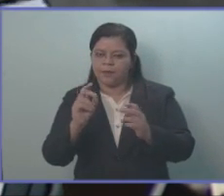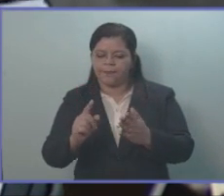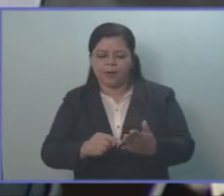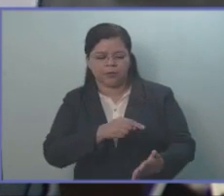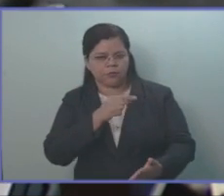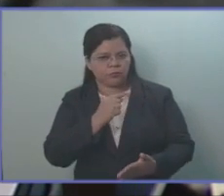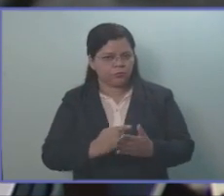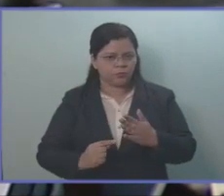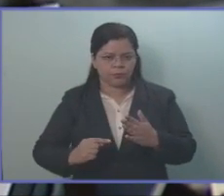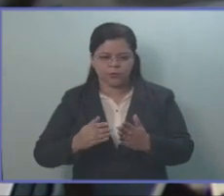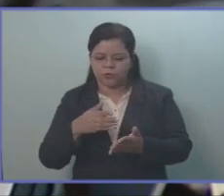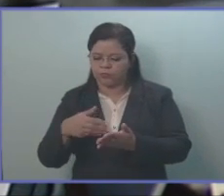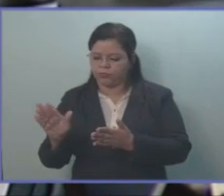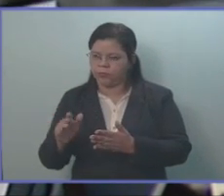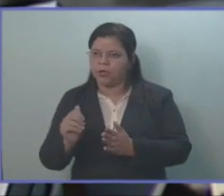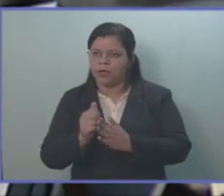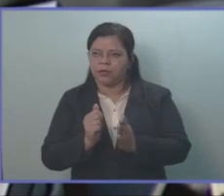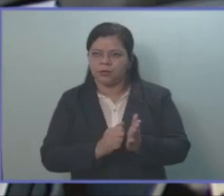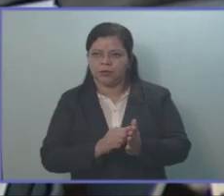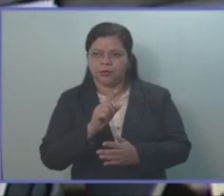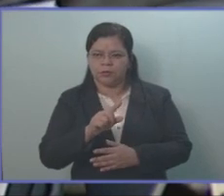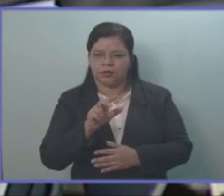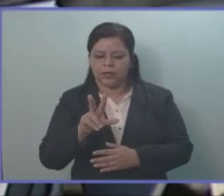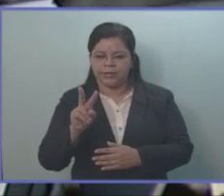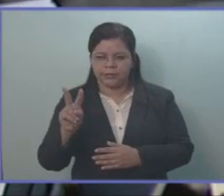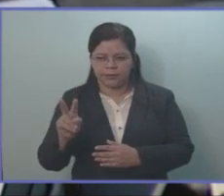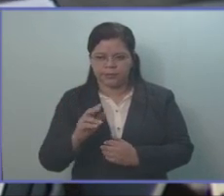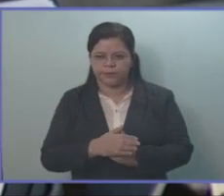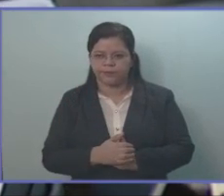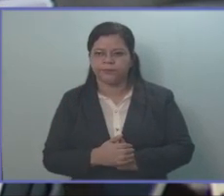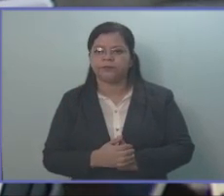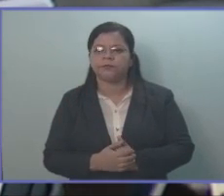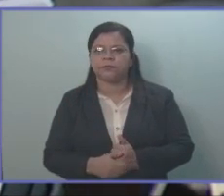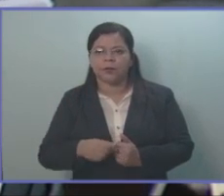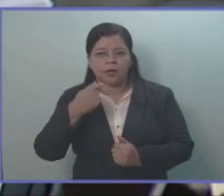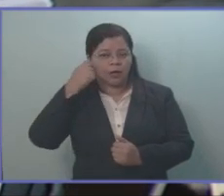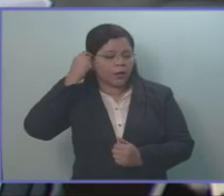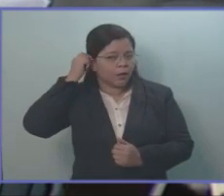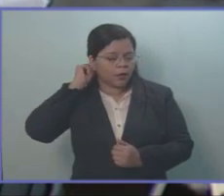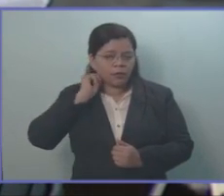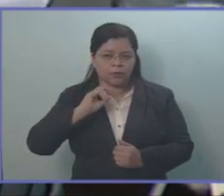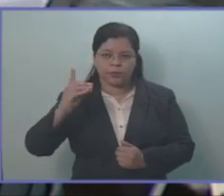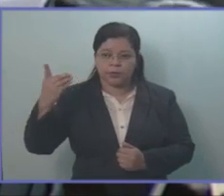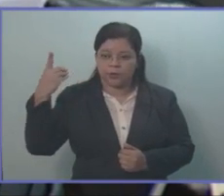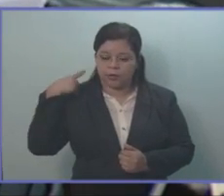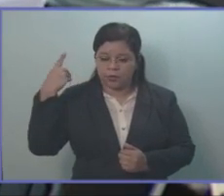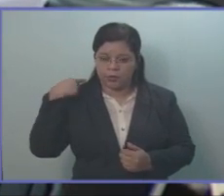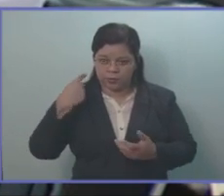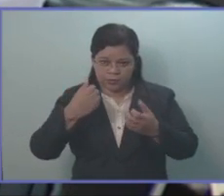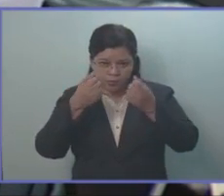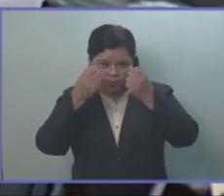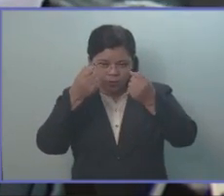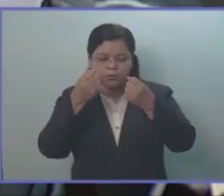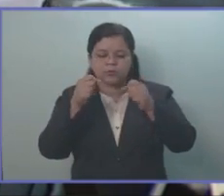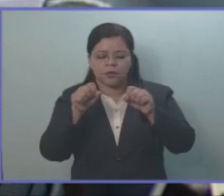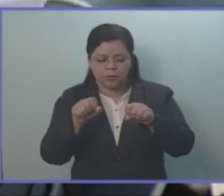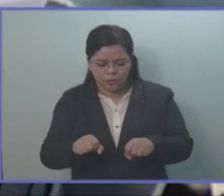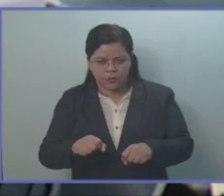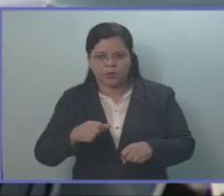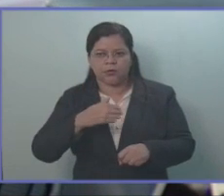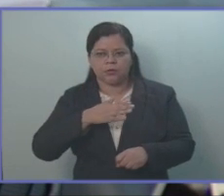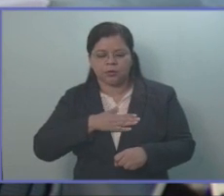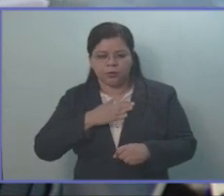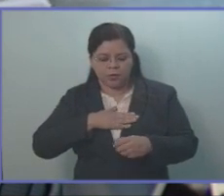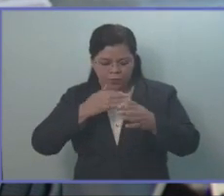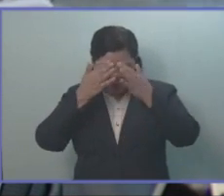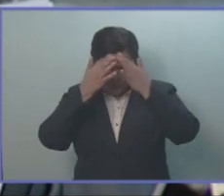destitución. Artículo 132A. El director general de centros penales podrá disponer como